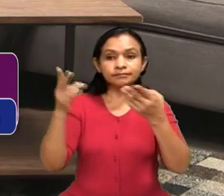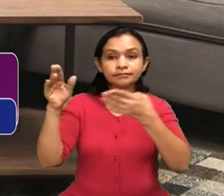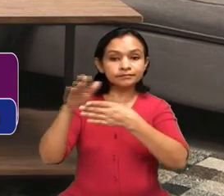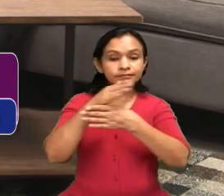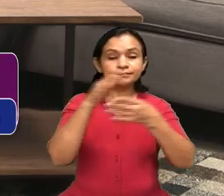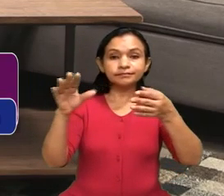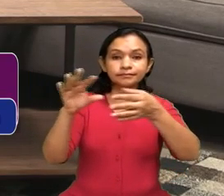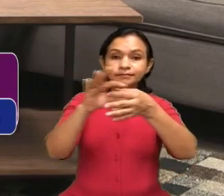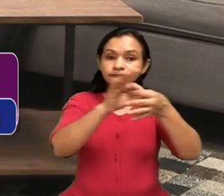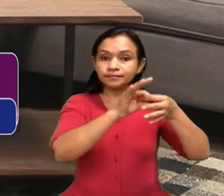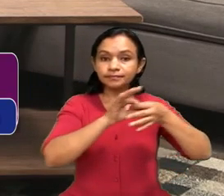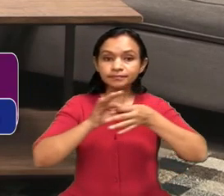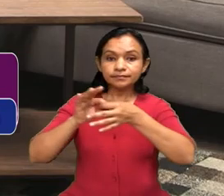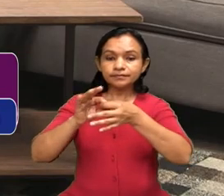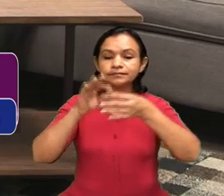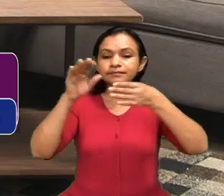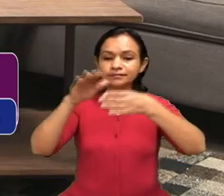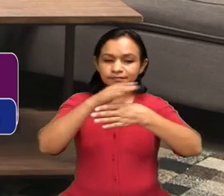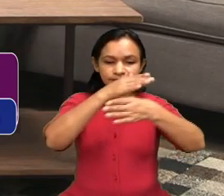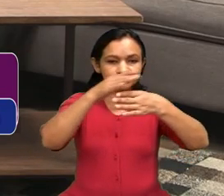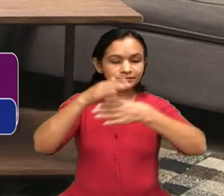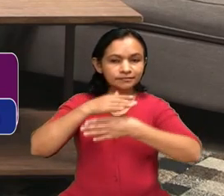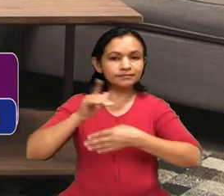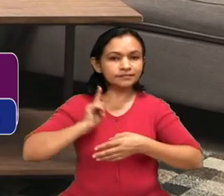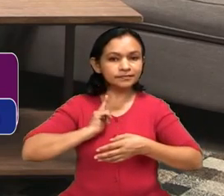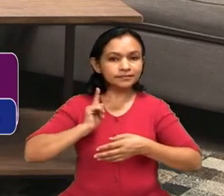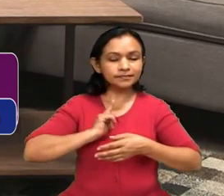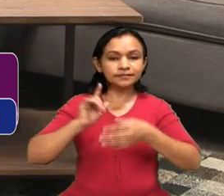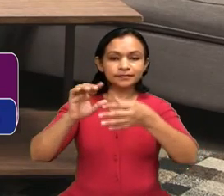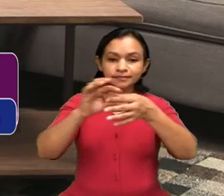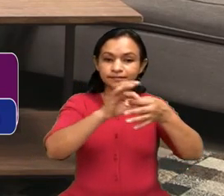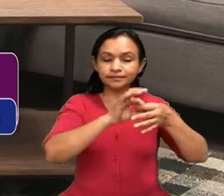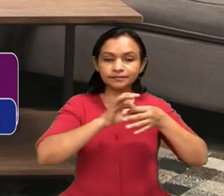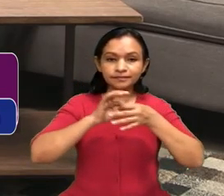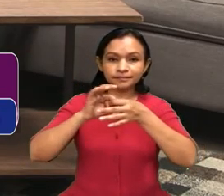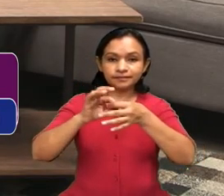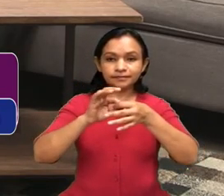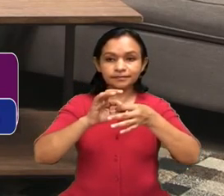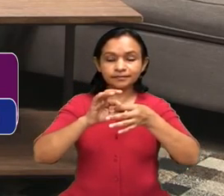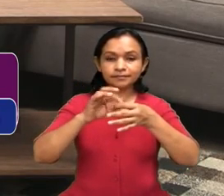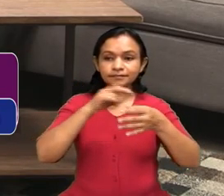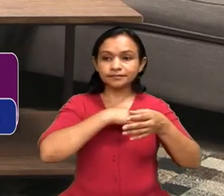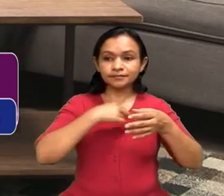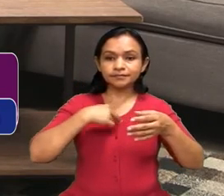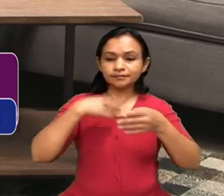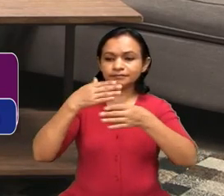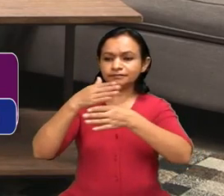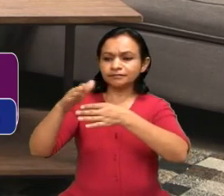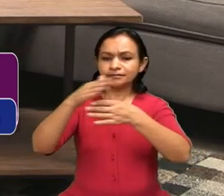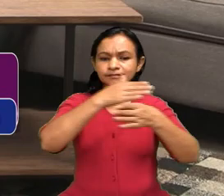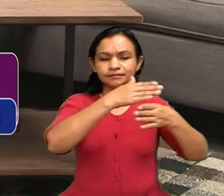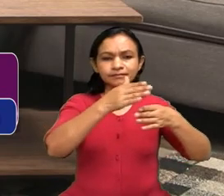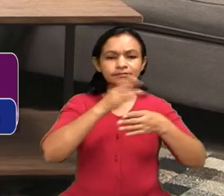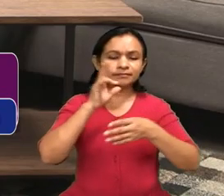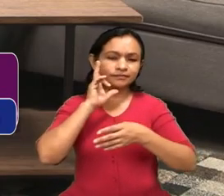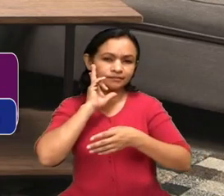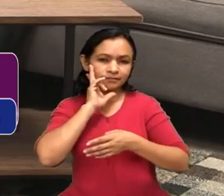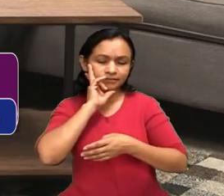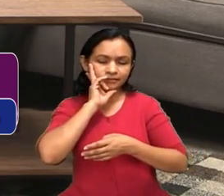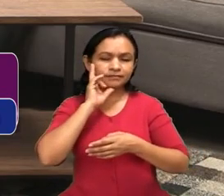en esa unidad dentro de la diversidad, en esa unidad de un solo haz de vigores dispersos que Rubén Darío nos